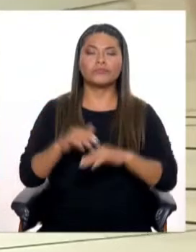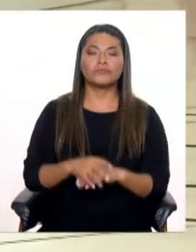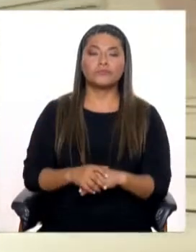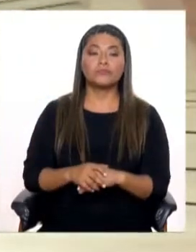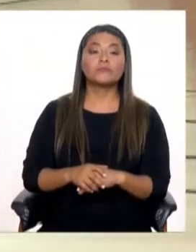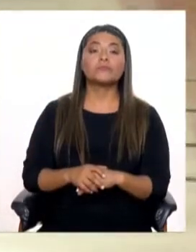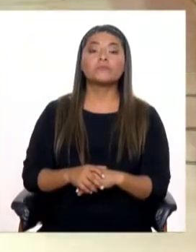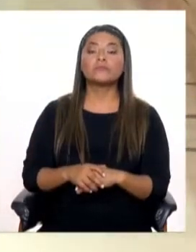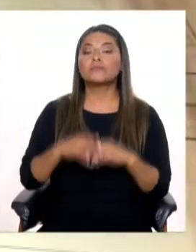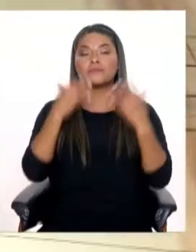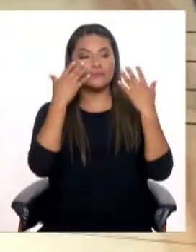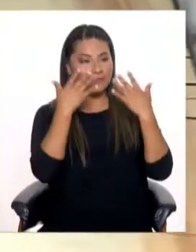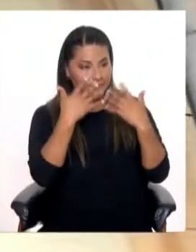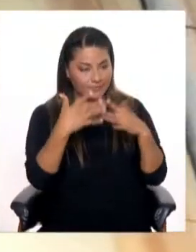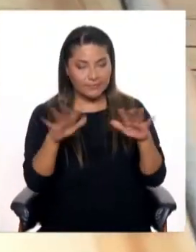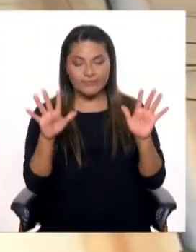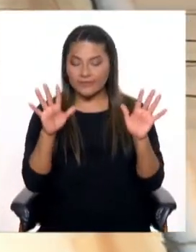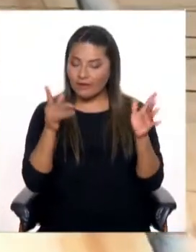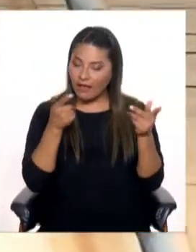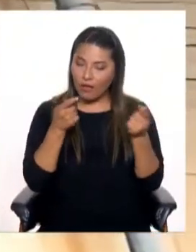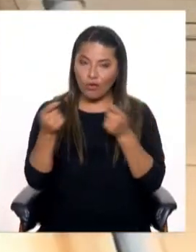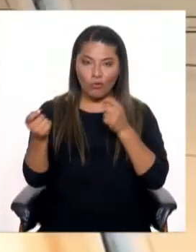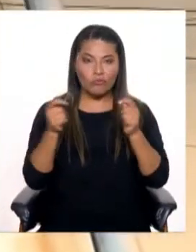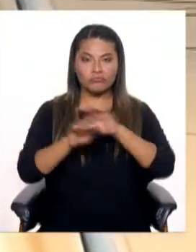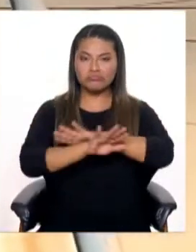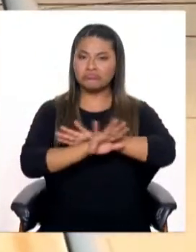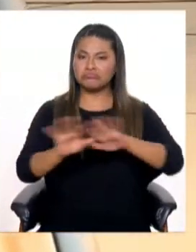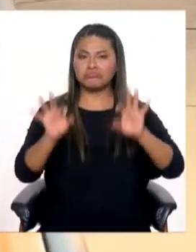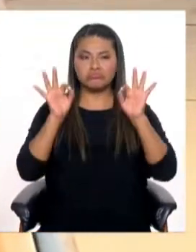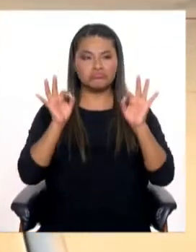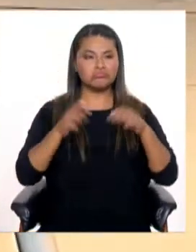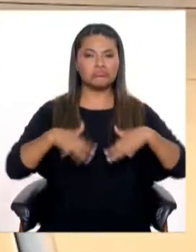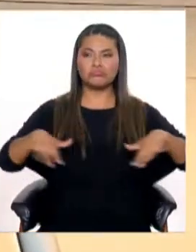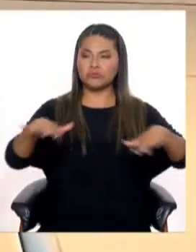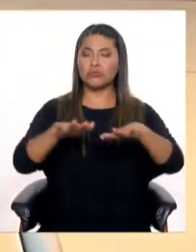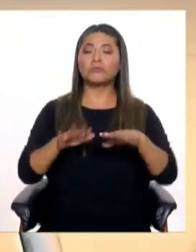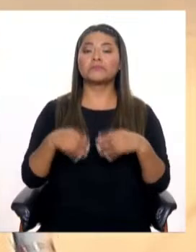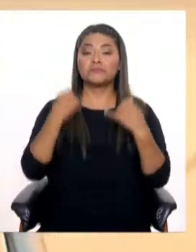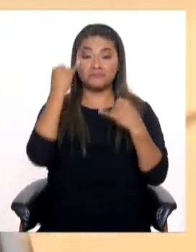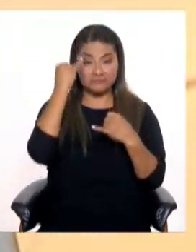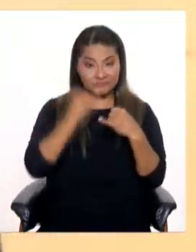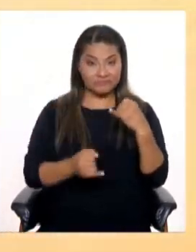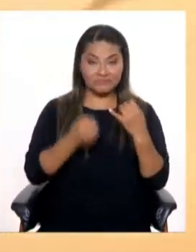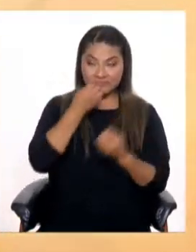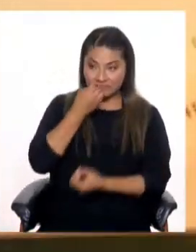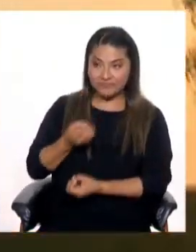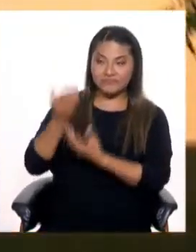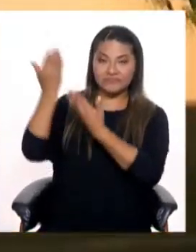está controlado este siniestro, este accidente. Con esta información damos pase a estudios.